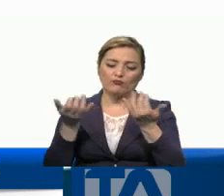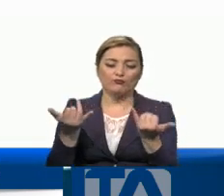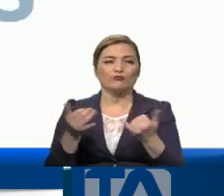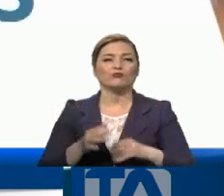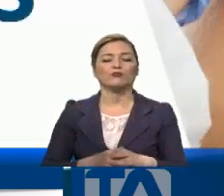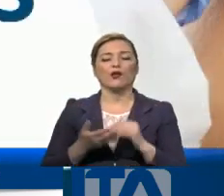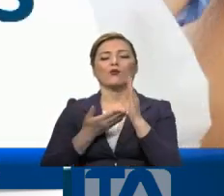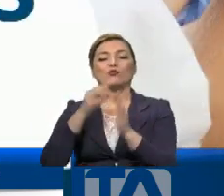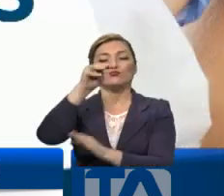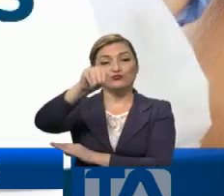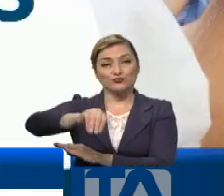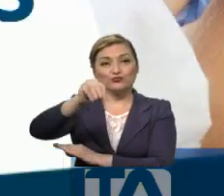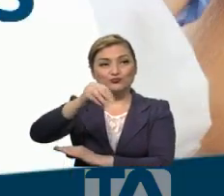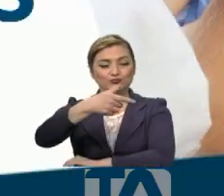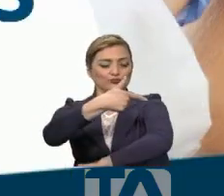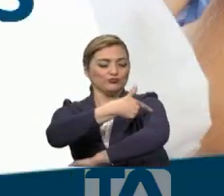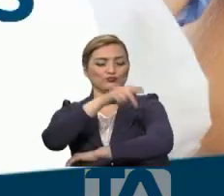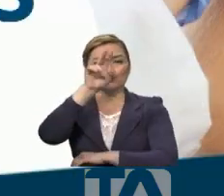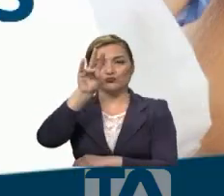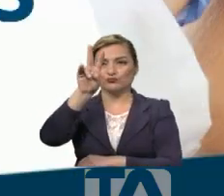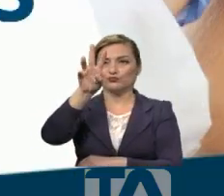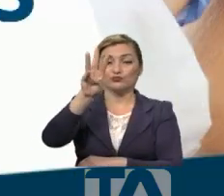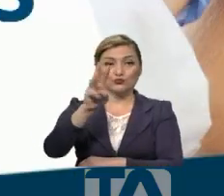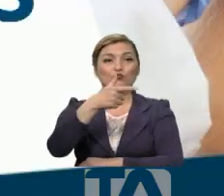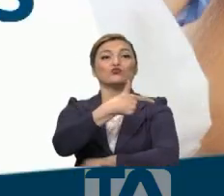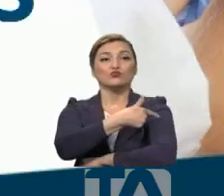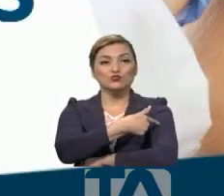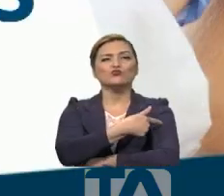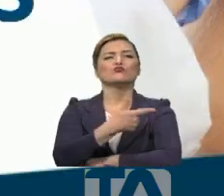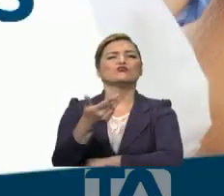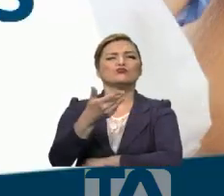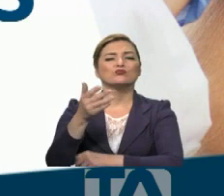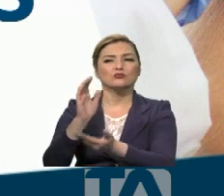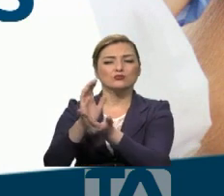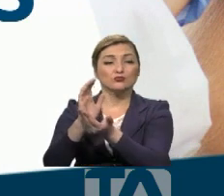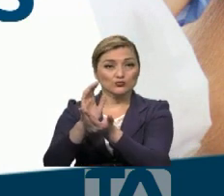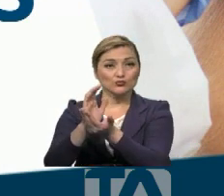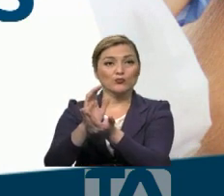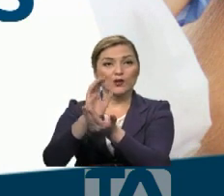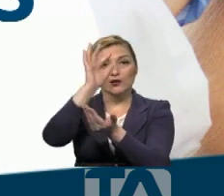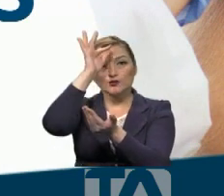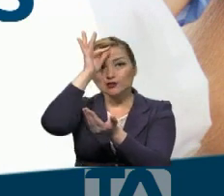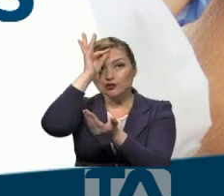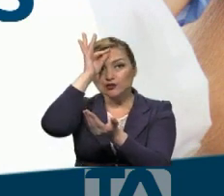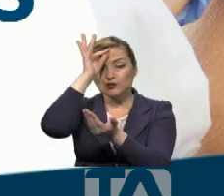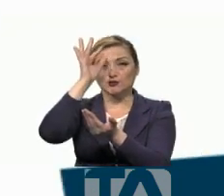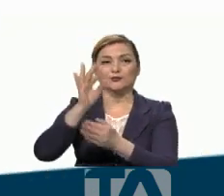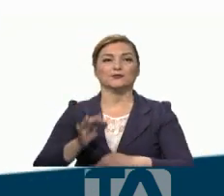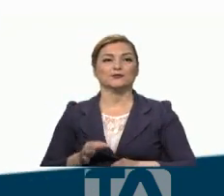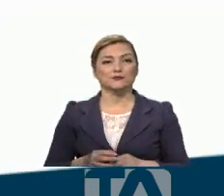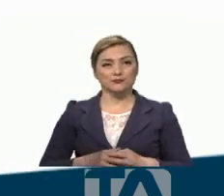actualizada. Hasta este martes se habían colocado 726 vacunas en los puntos de vacunación de los hospitales del